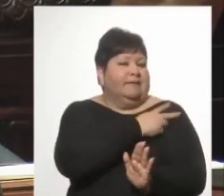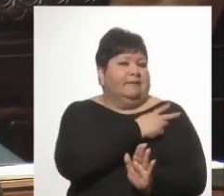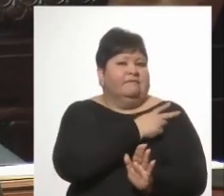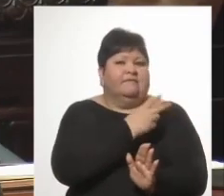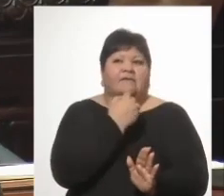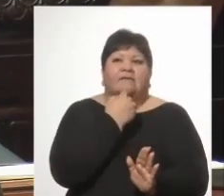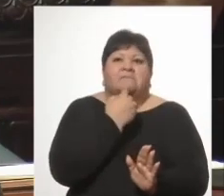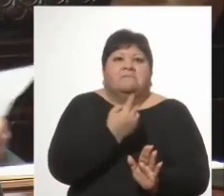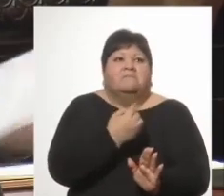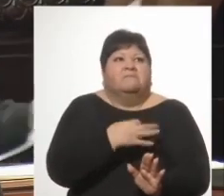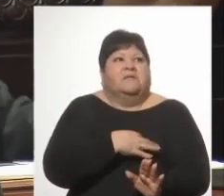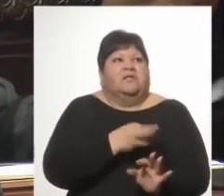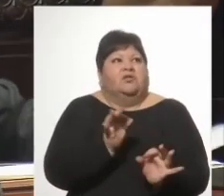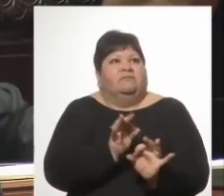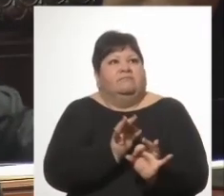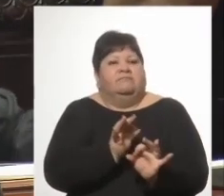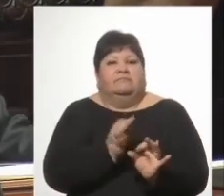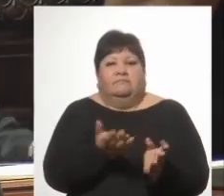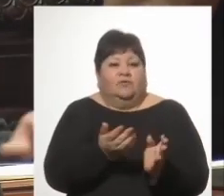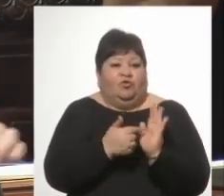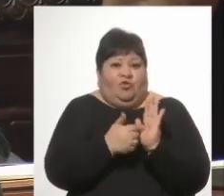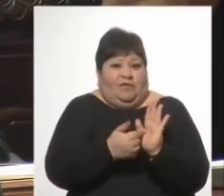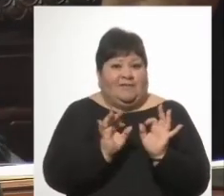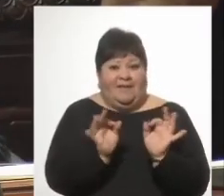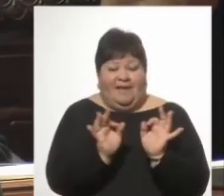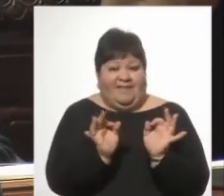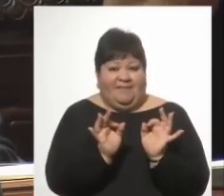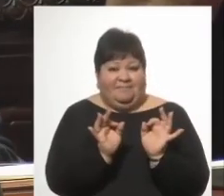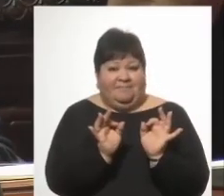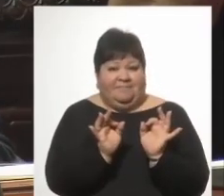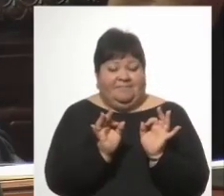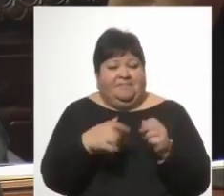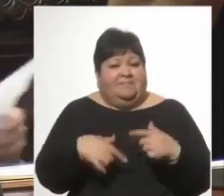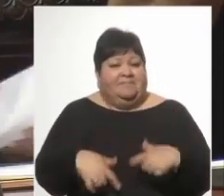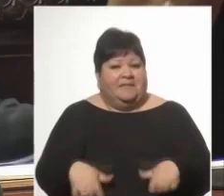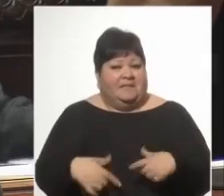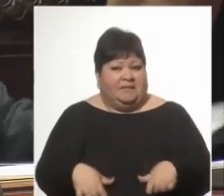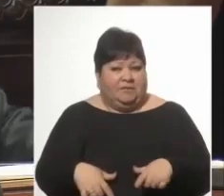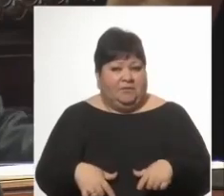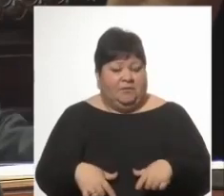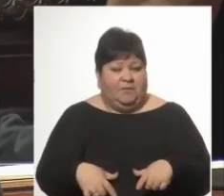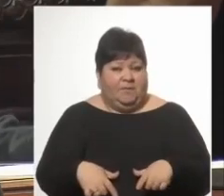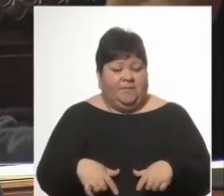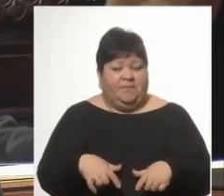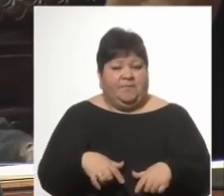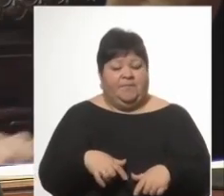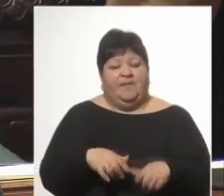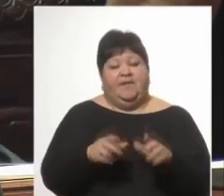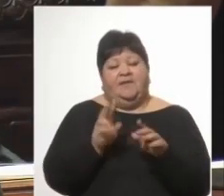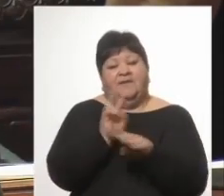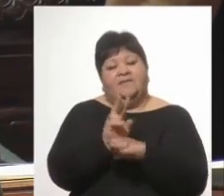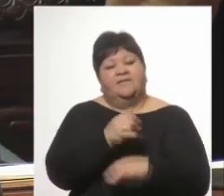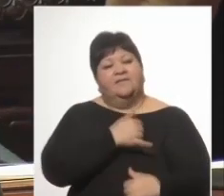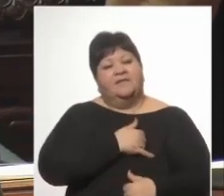ningún momento el ministro de Defensa Nacional. Estos elementos